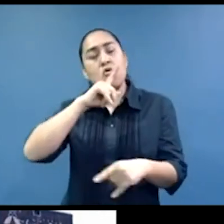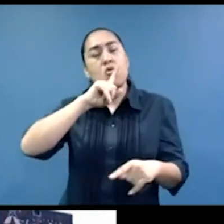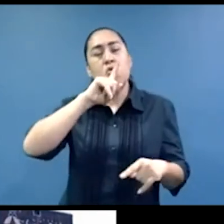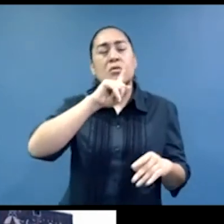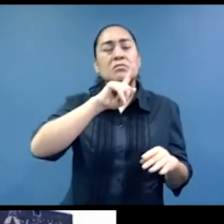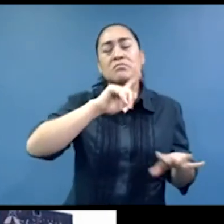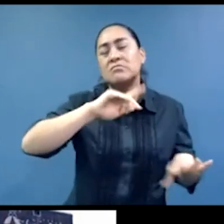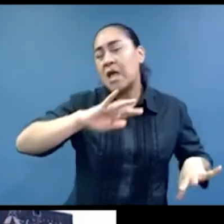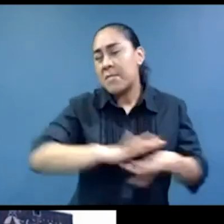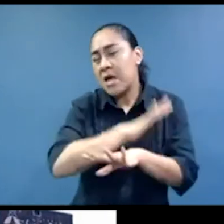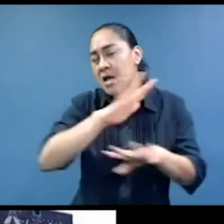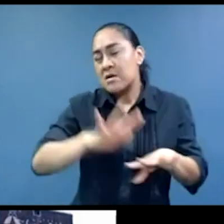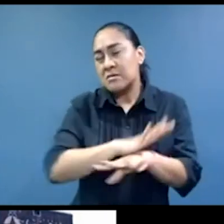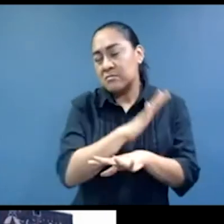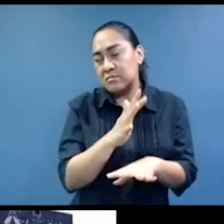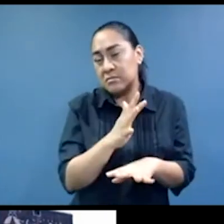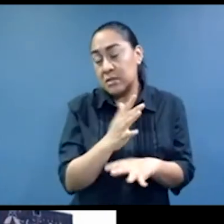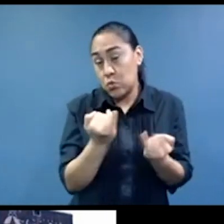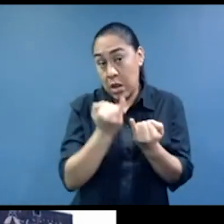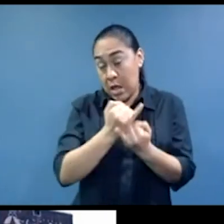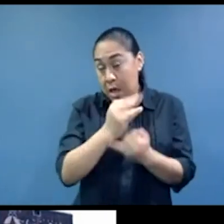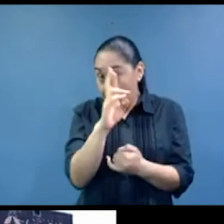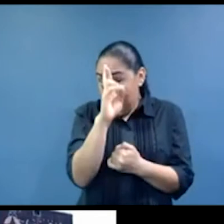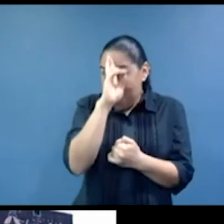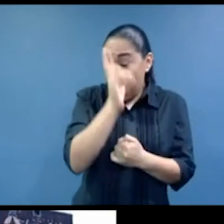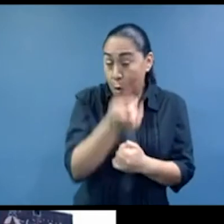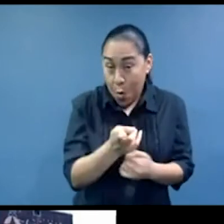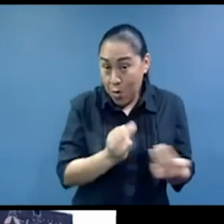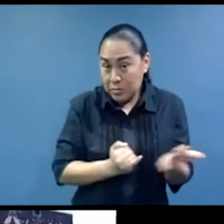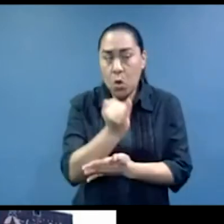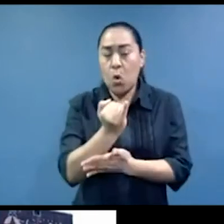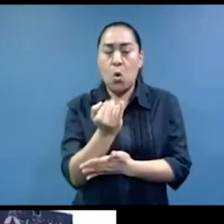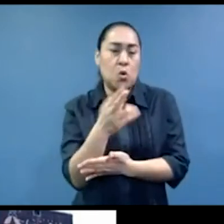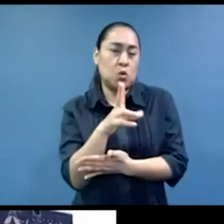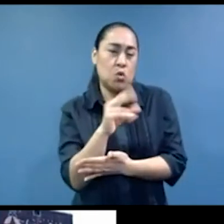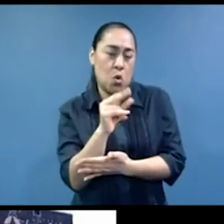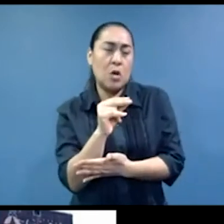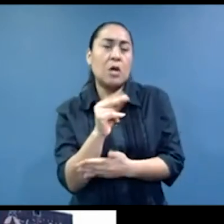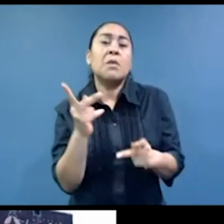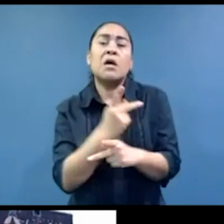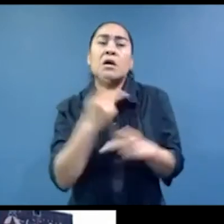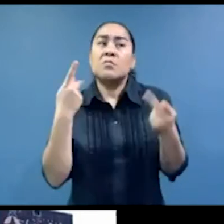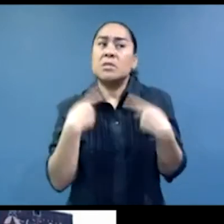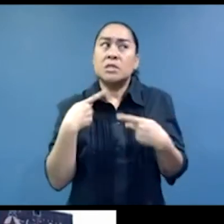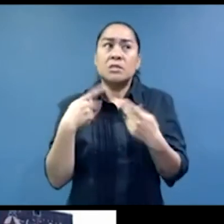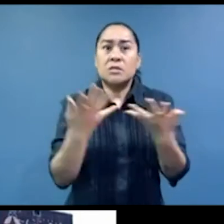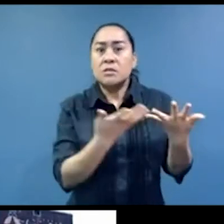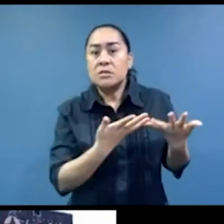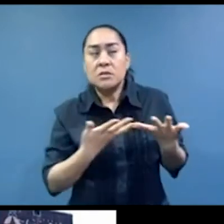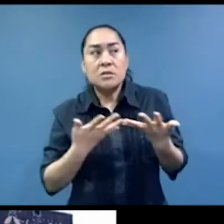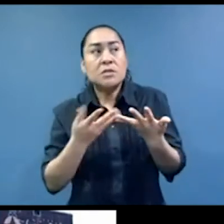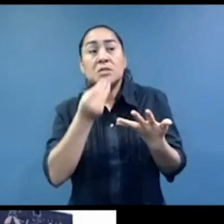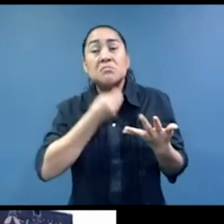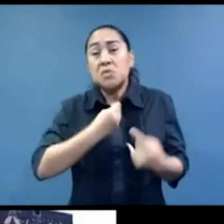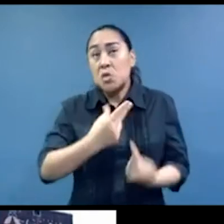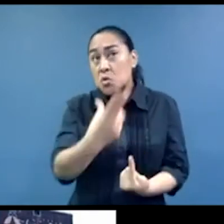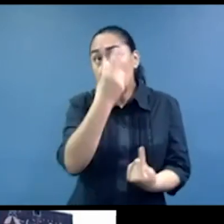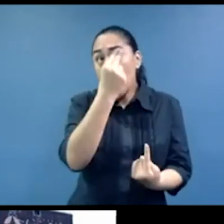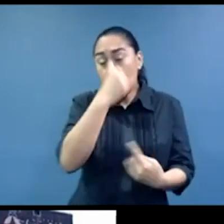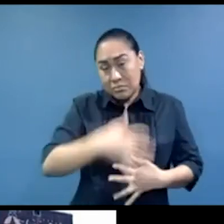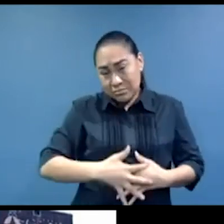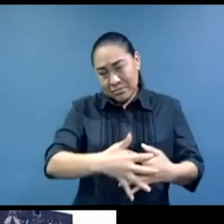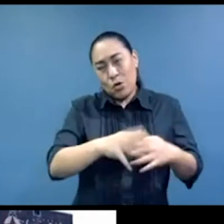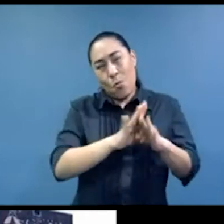prohibición absoluta de estas técnicas lo que genera es que las personas tengan que ir a otros países, ¿no?